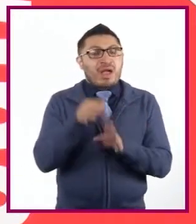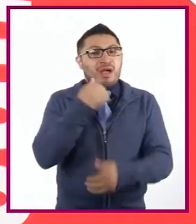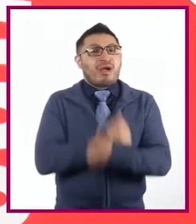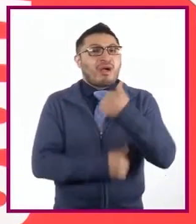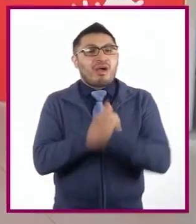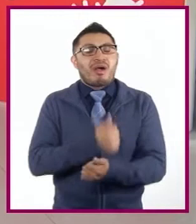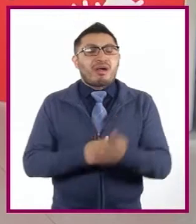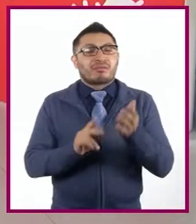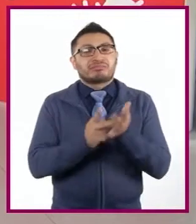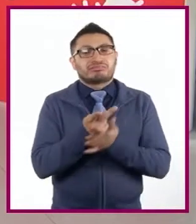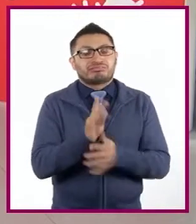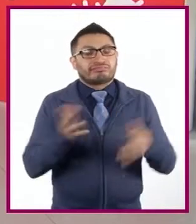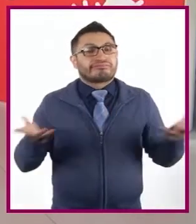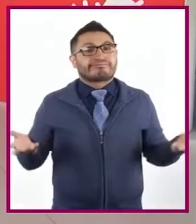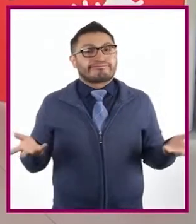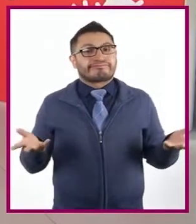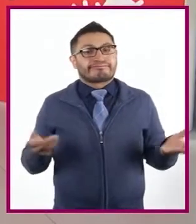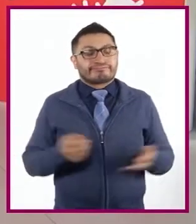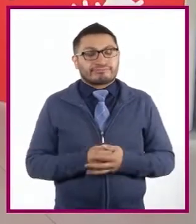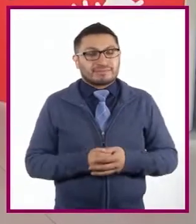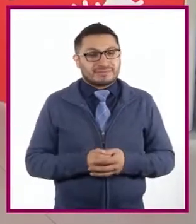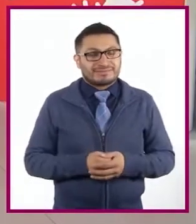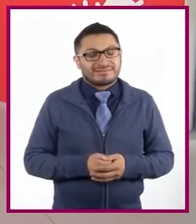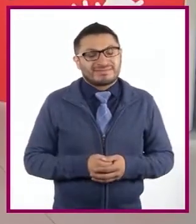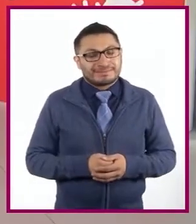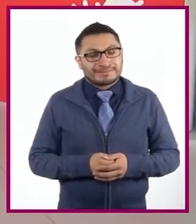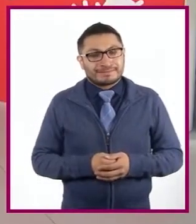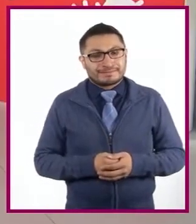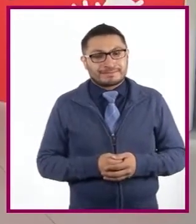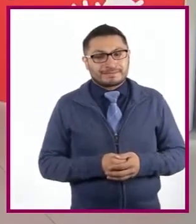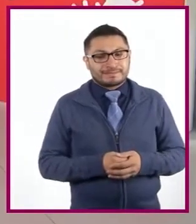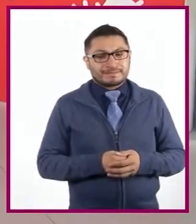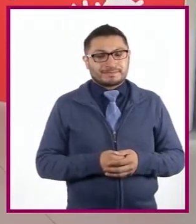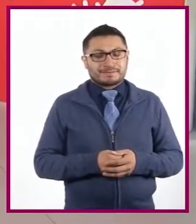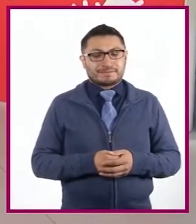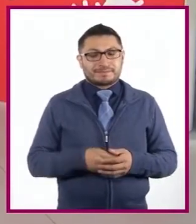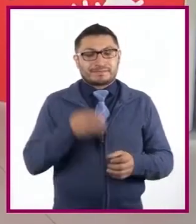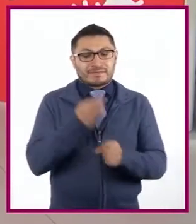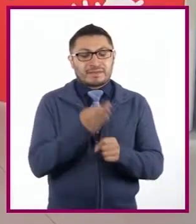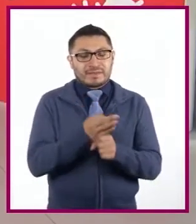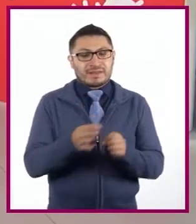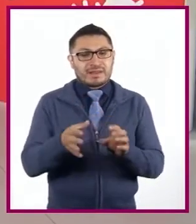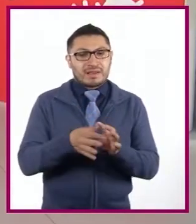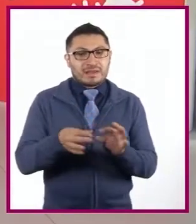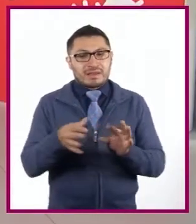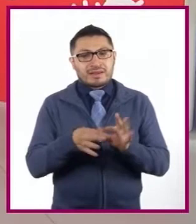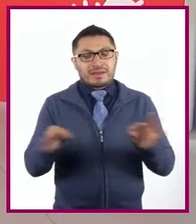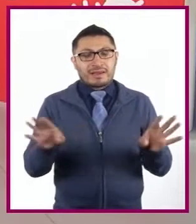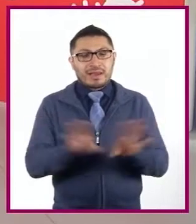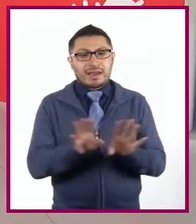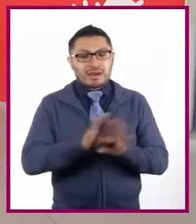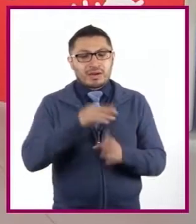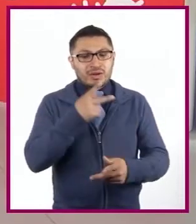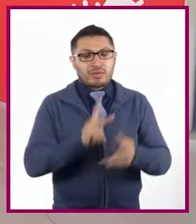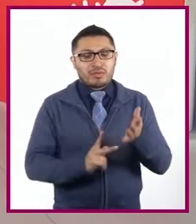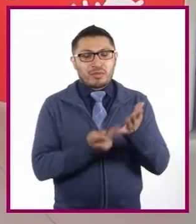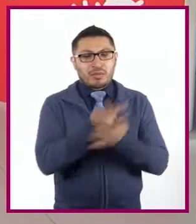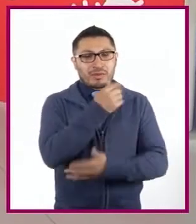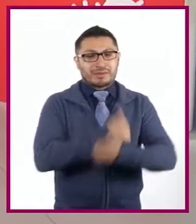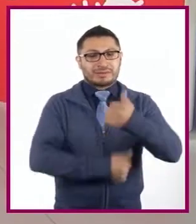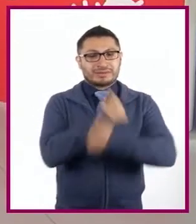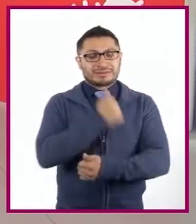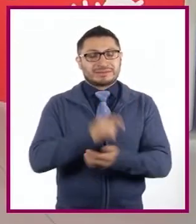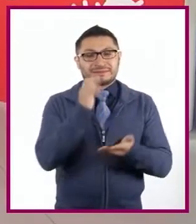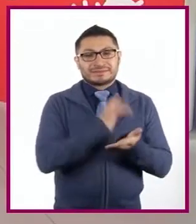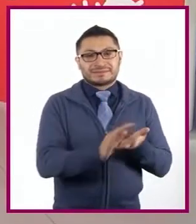entre plantas? ¿Qué te parece para explicar cómo compiten las plantas?